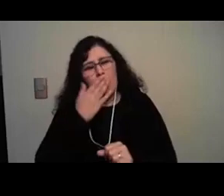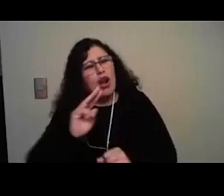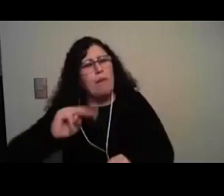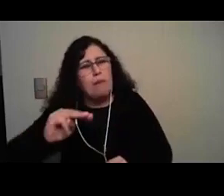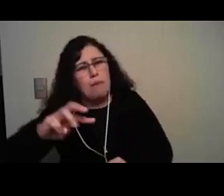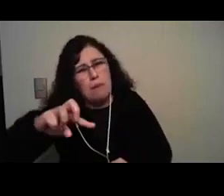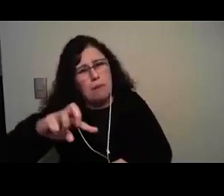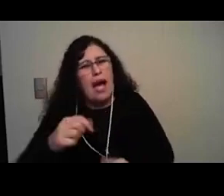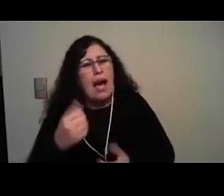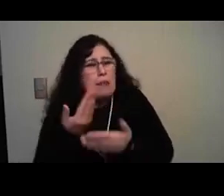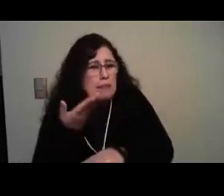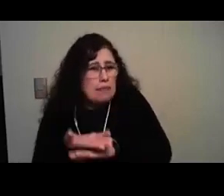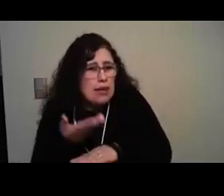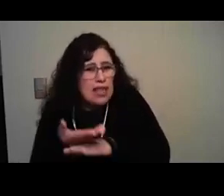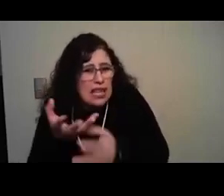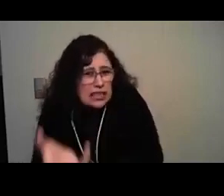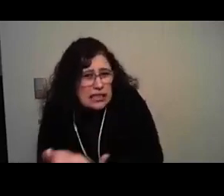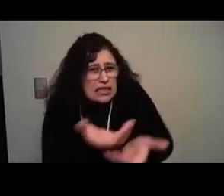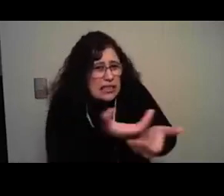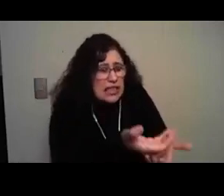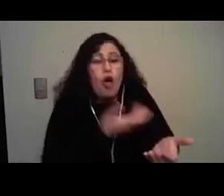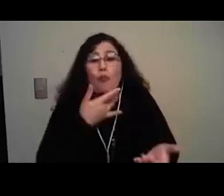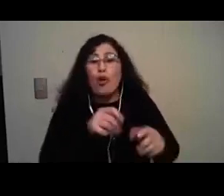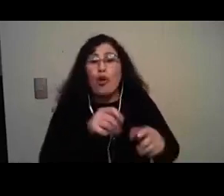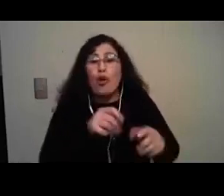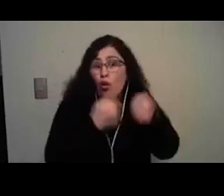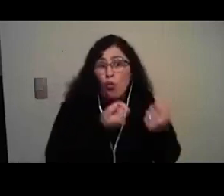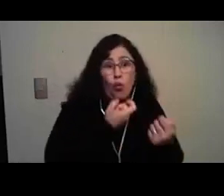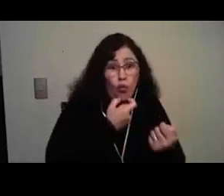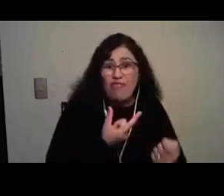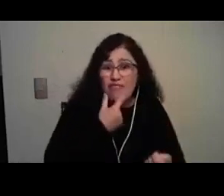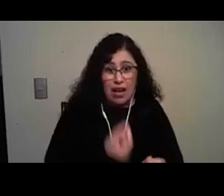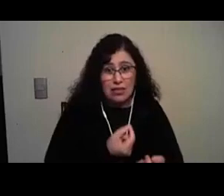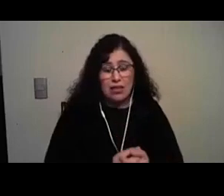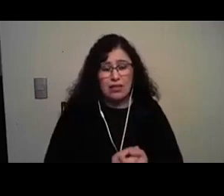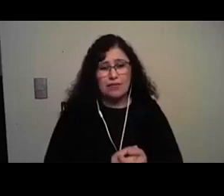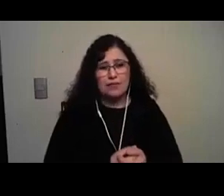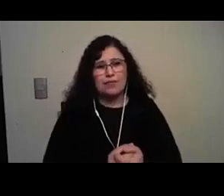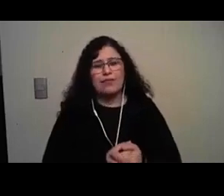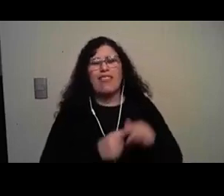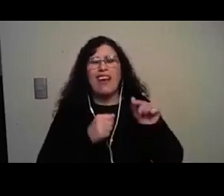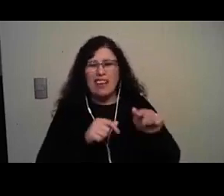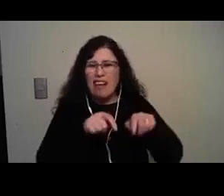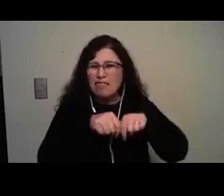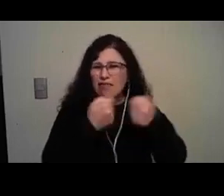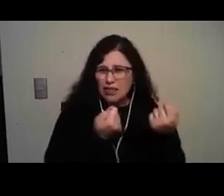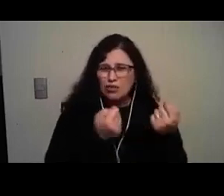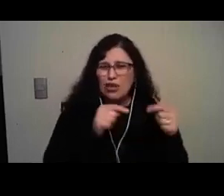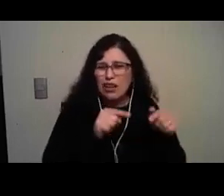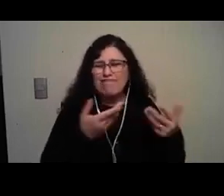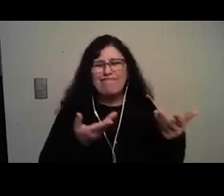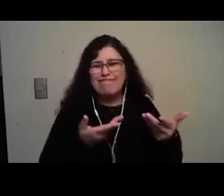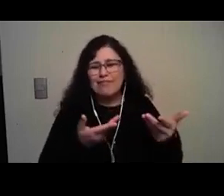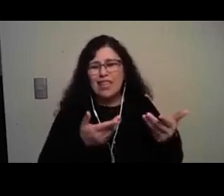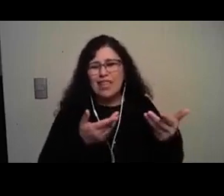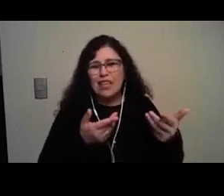bajen o los transfieran, ya, porque son niños que se quebran con mucha facilidad y muchas veces las fracturas que ocurren son fracturas que no